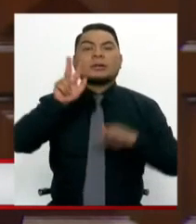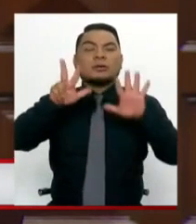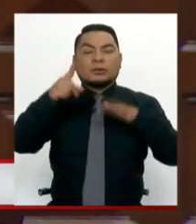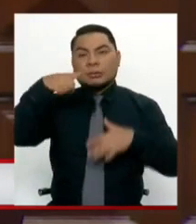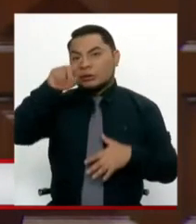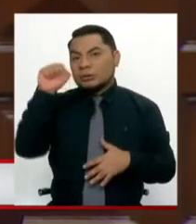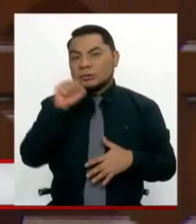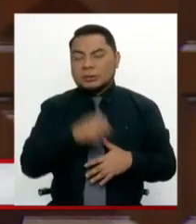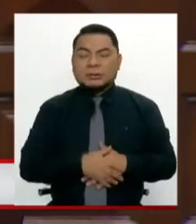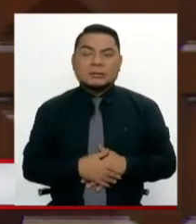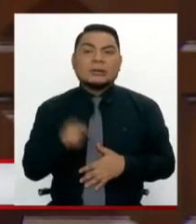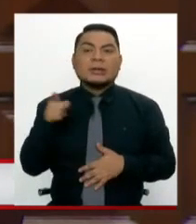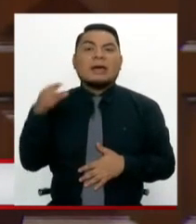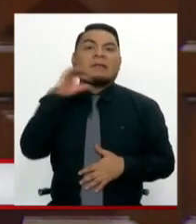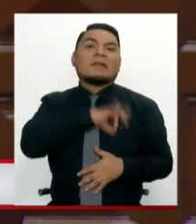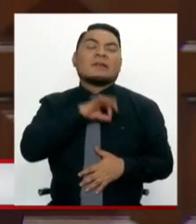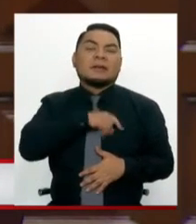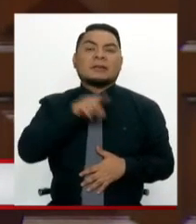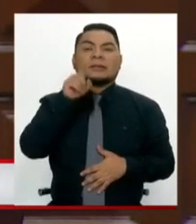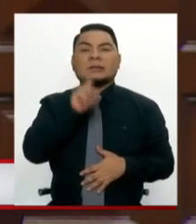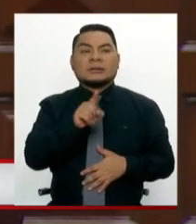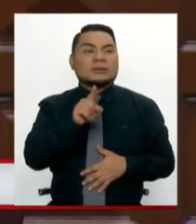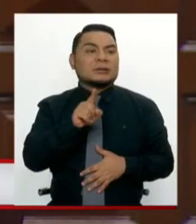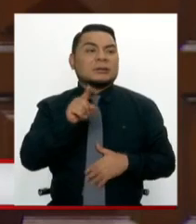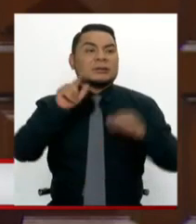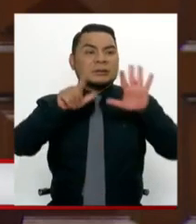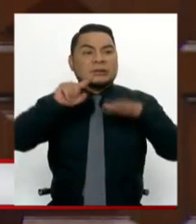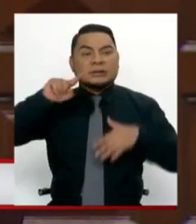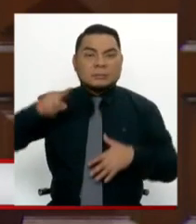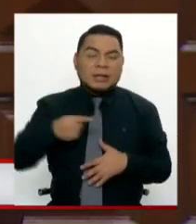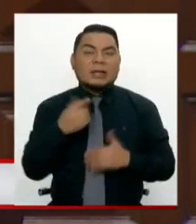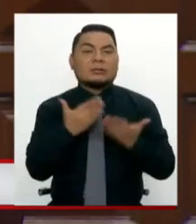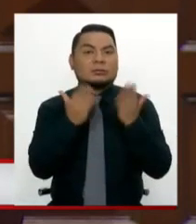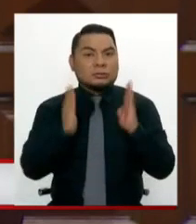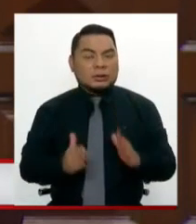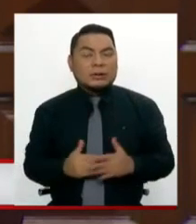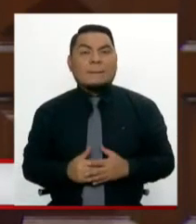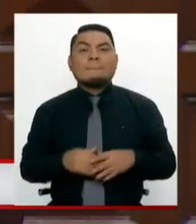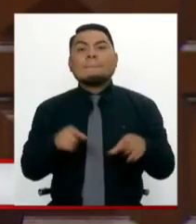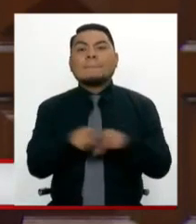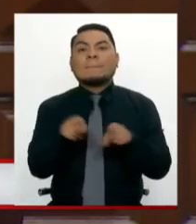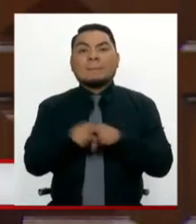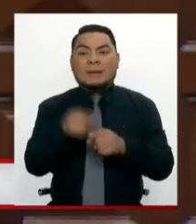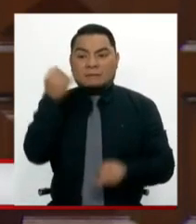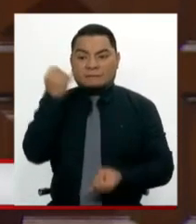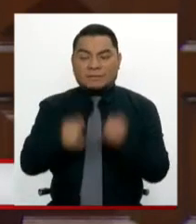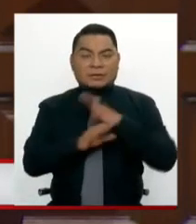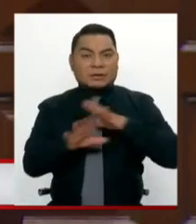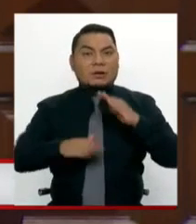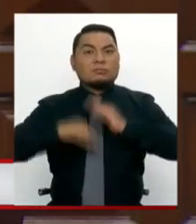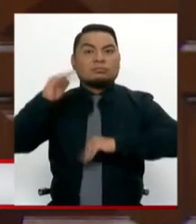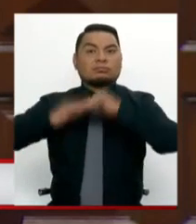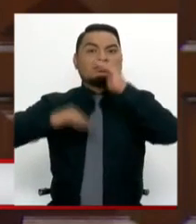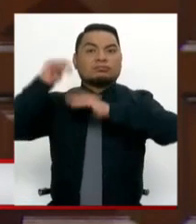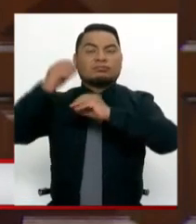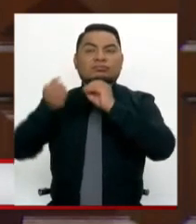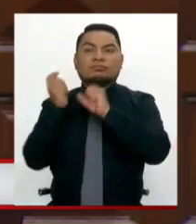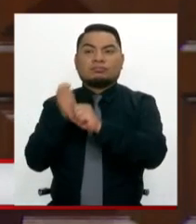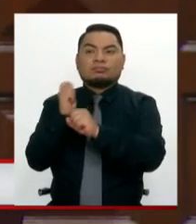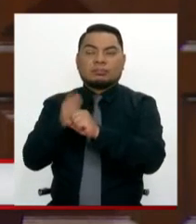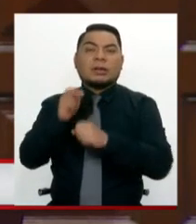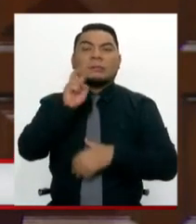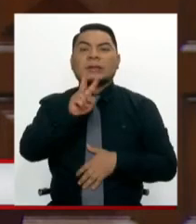millones de soles, que benefician a 17.000 estudiantes. También se culminó la construcción de